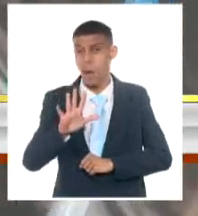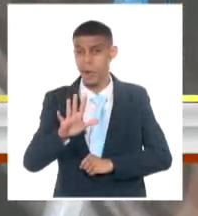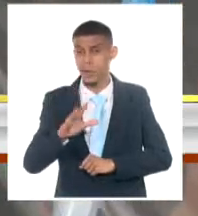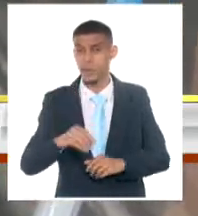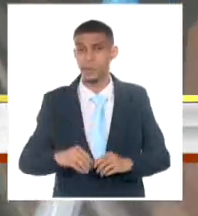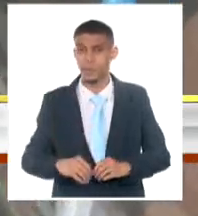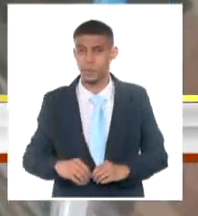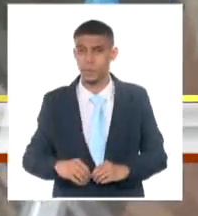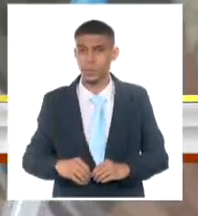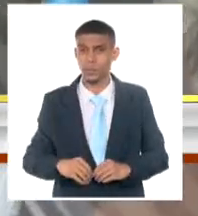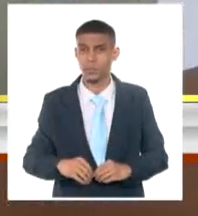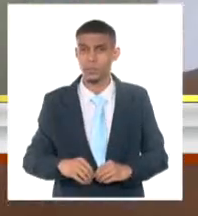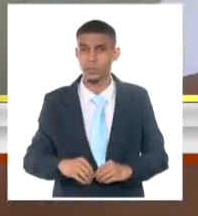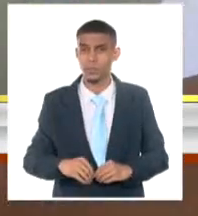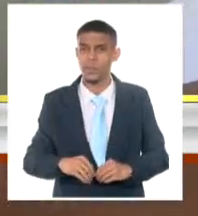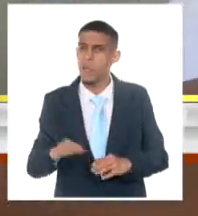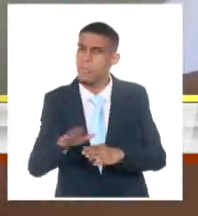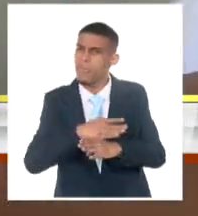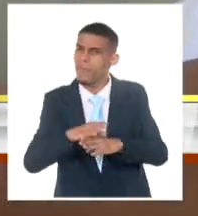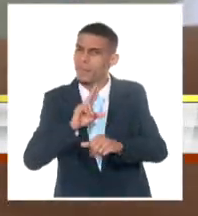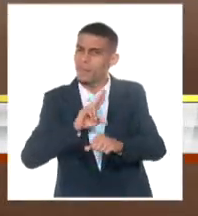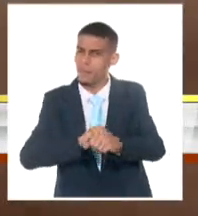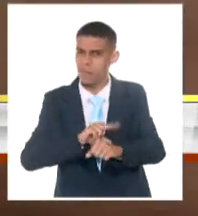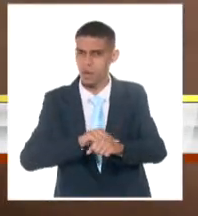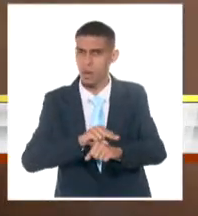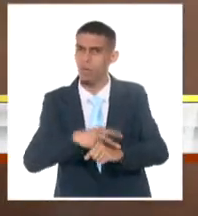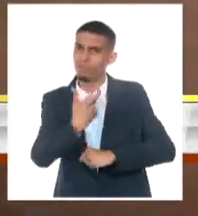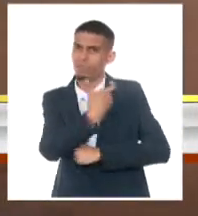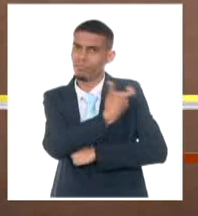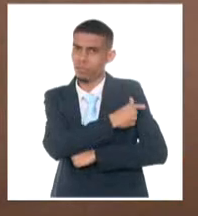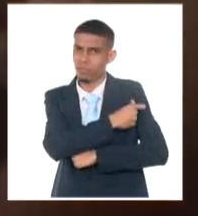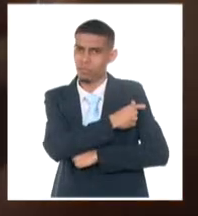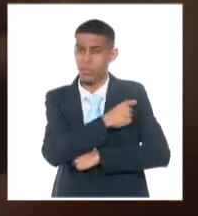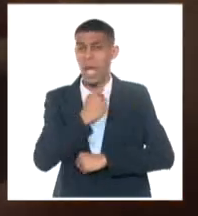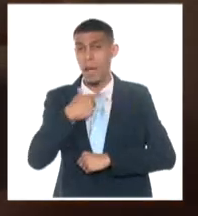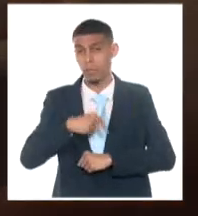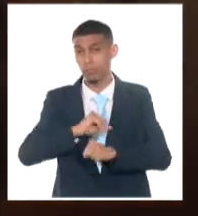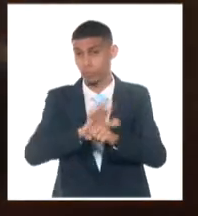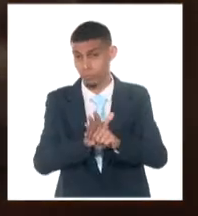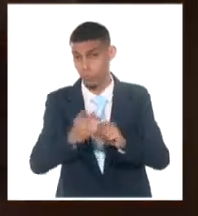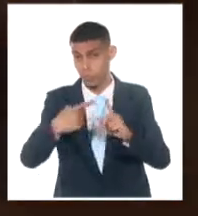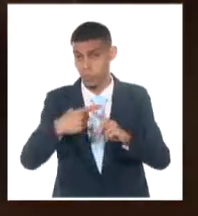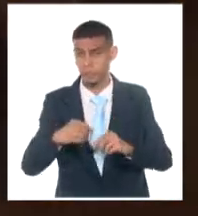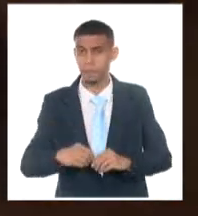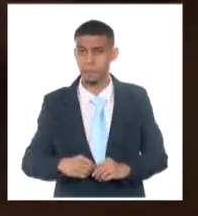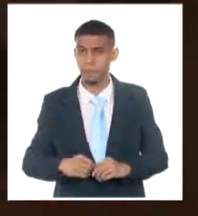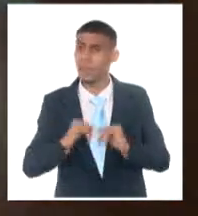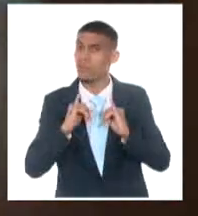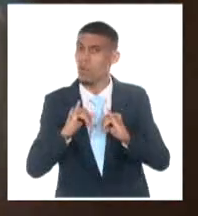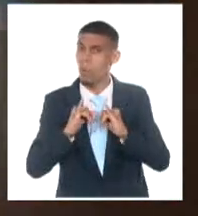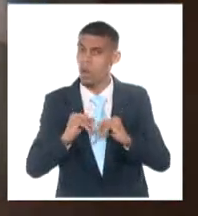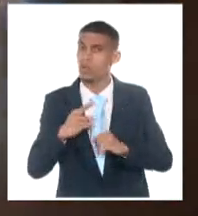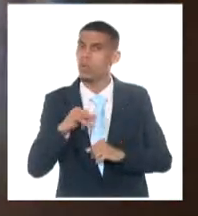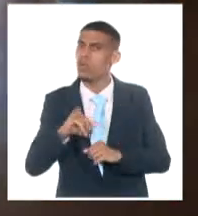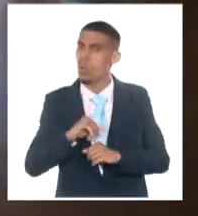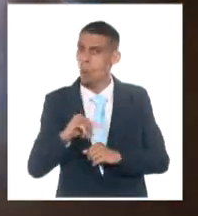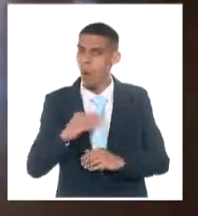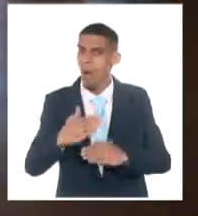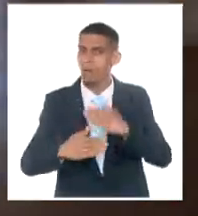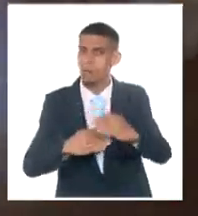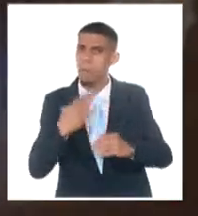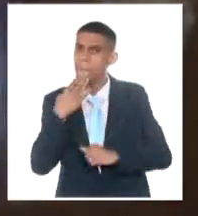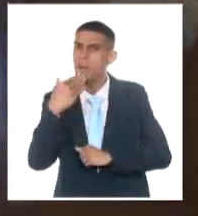las formas clínicas leves, moderadas y graves de COVID-19. La opinión emitida forma parte del proceso para